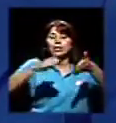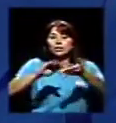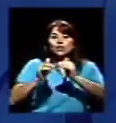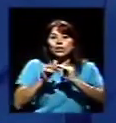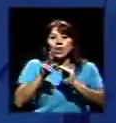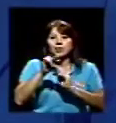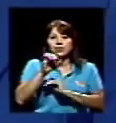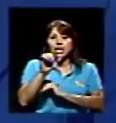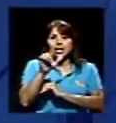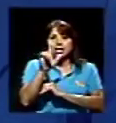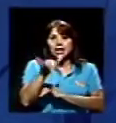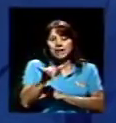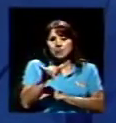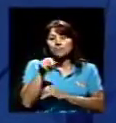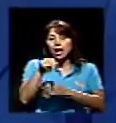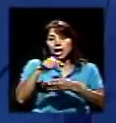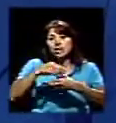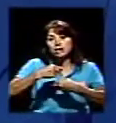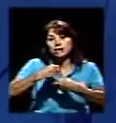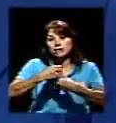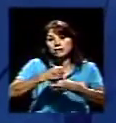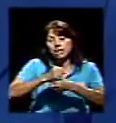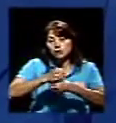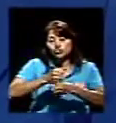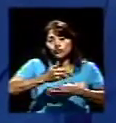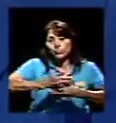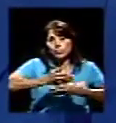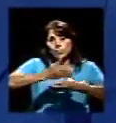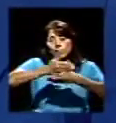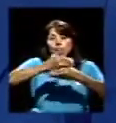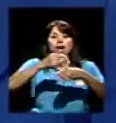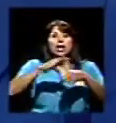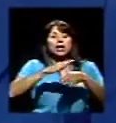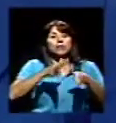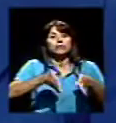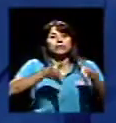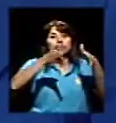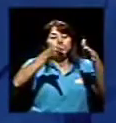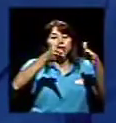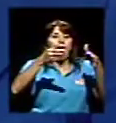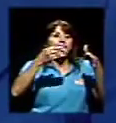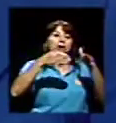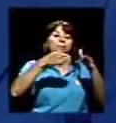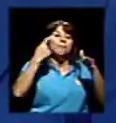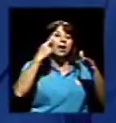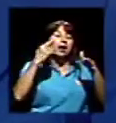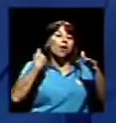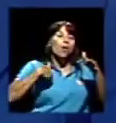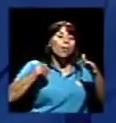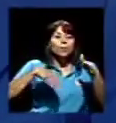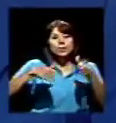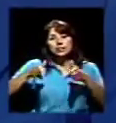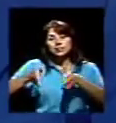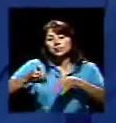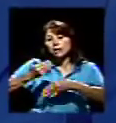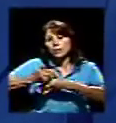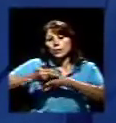toda la torre de encamados para hombres, mujeres, la parte de rayos X, la parte